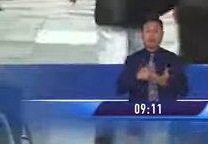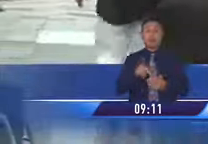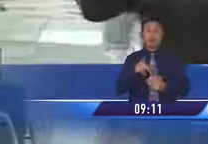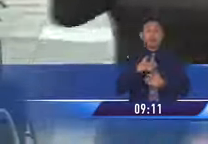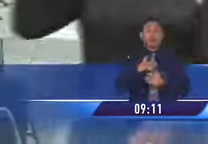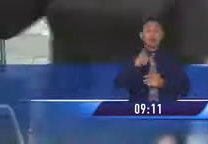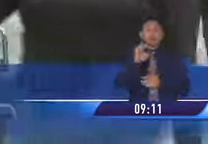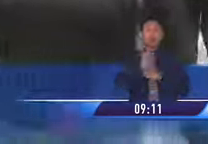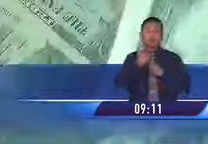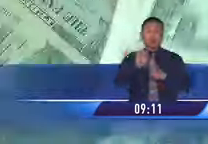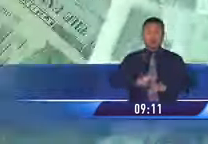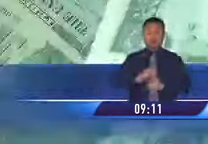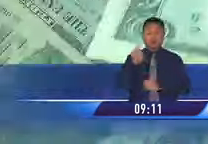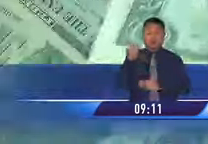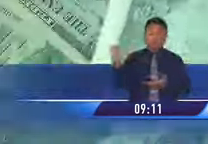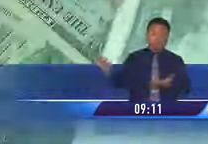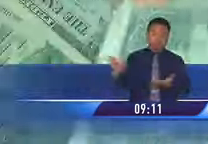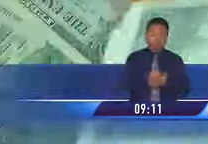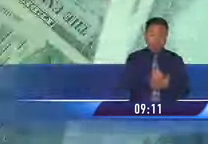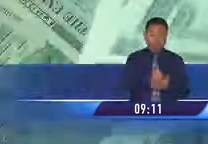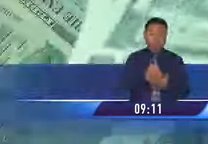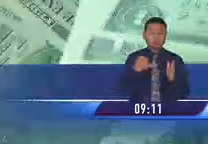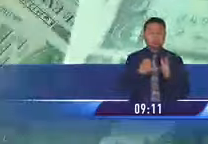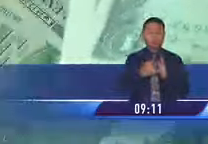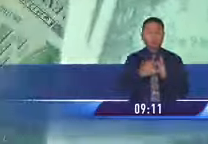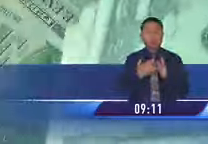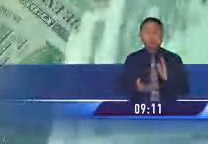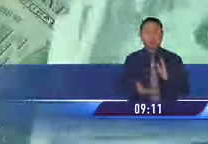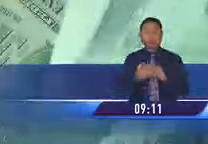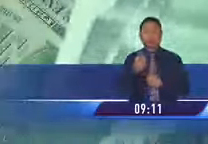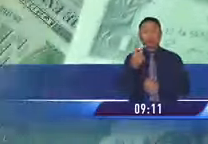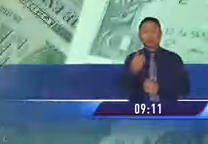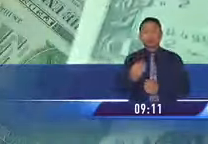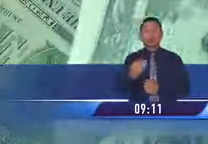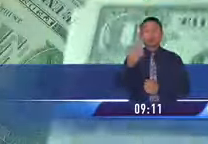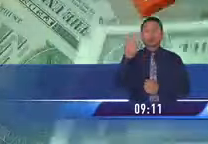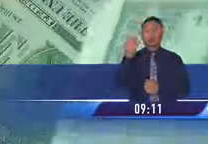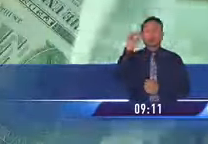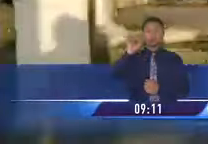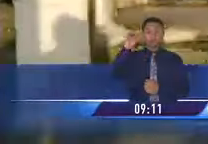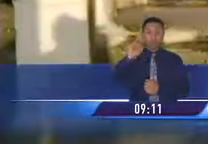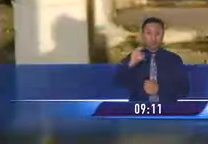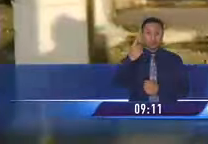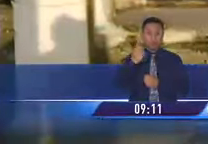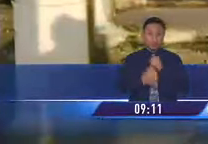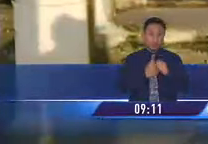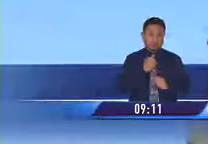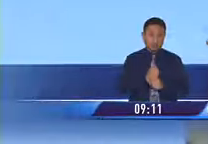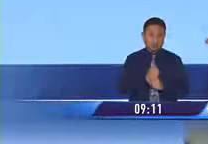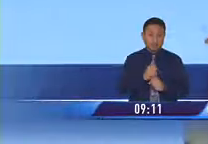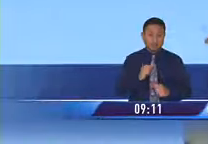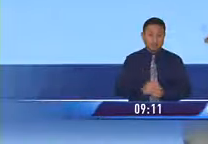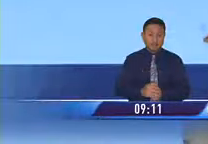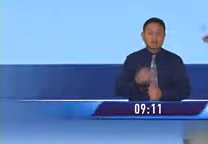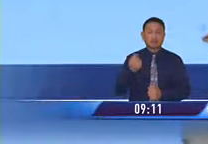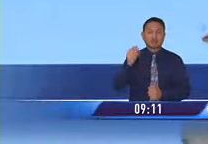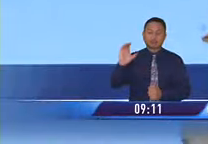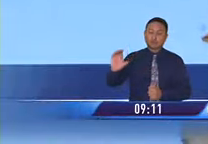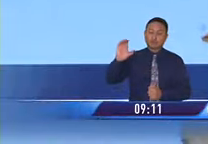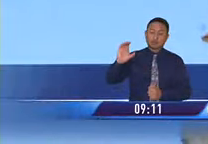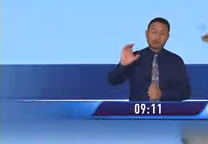trabajadores ecuatorianos y el incremento del IVA del 12 al 14% durante un año. Dinero que sería destinado